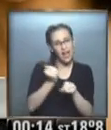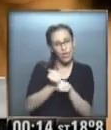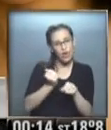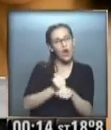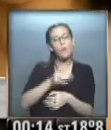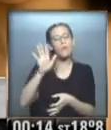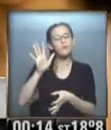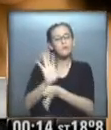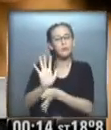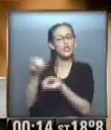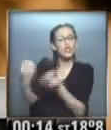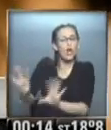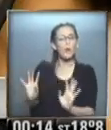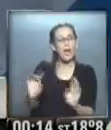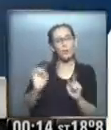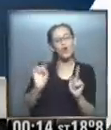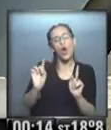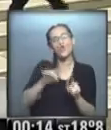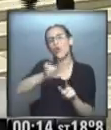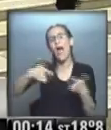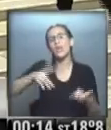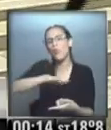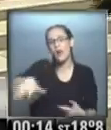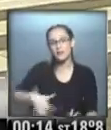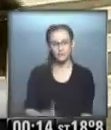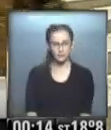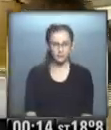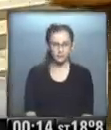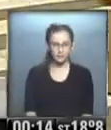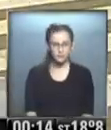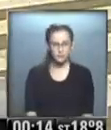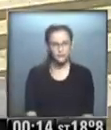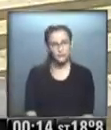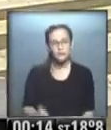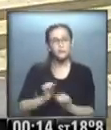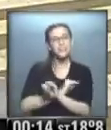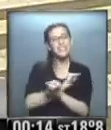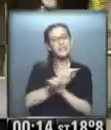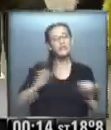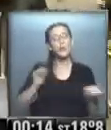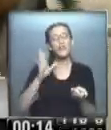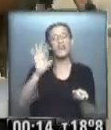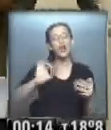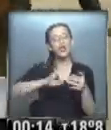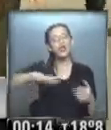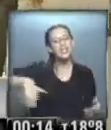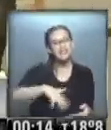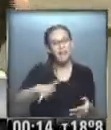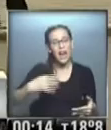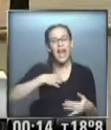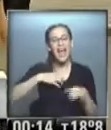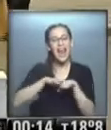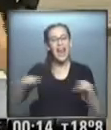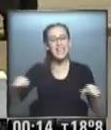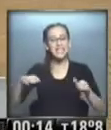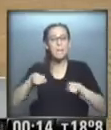sobramos en la Agencia Gubernamental de Control. Según el informe macroeconómico del Banco Central, la clase media se